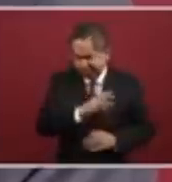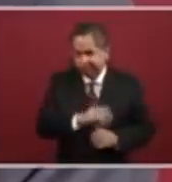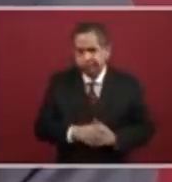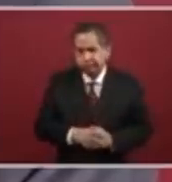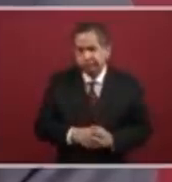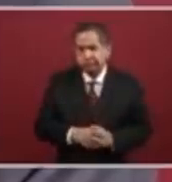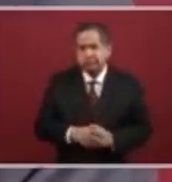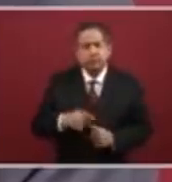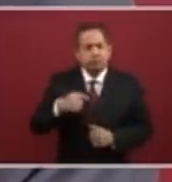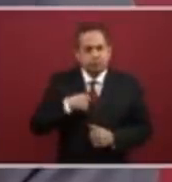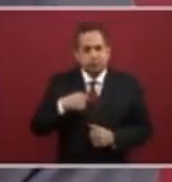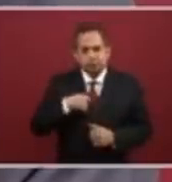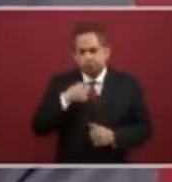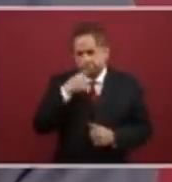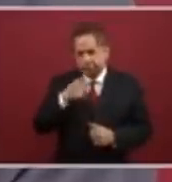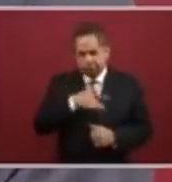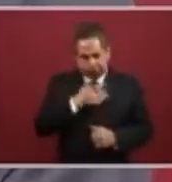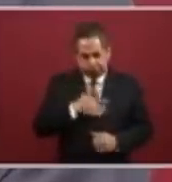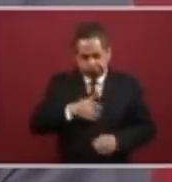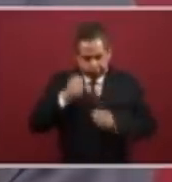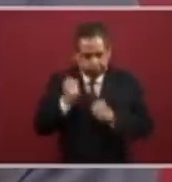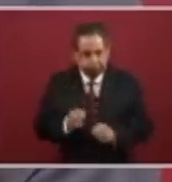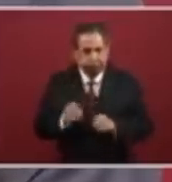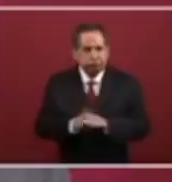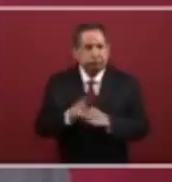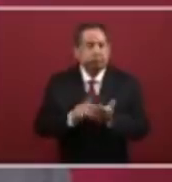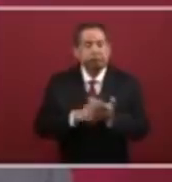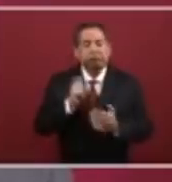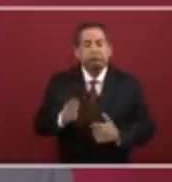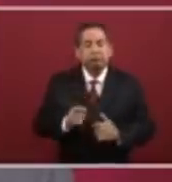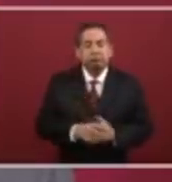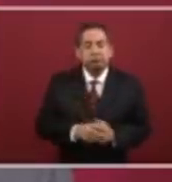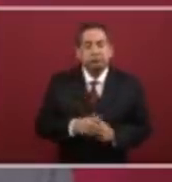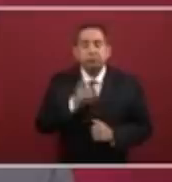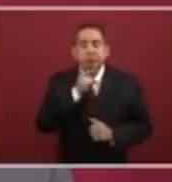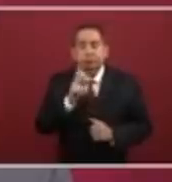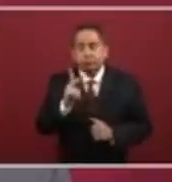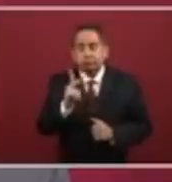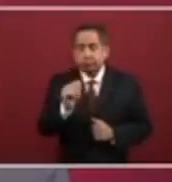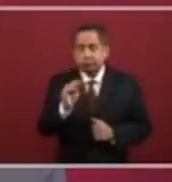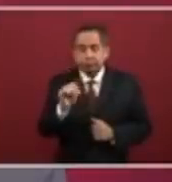yo les aseguro que Pemex se va a